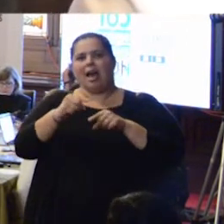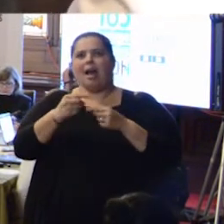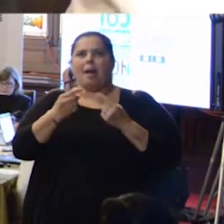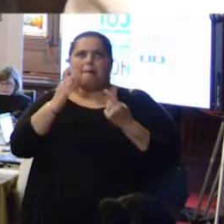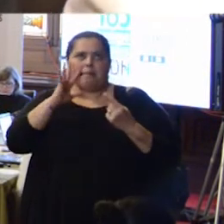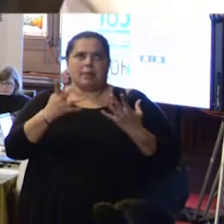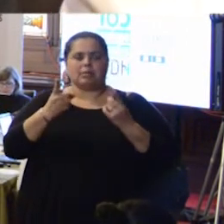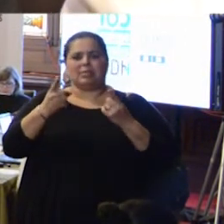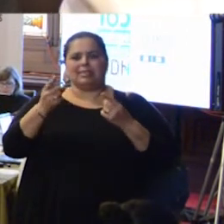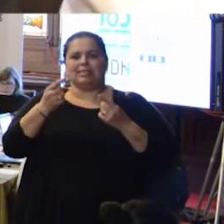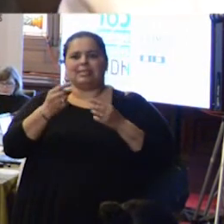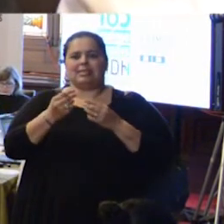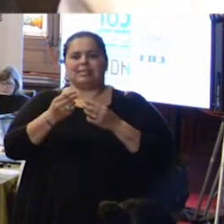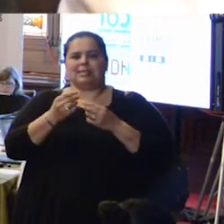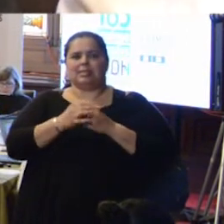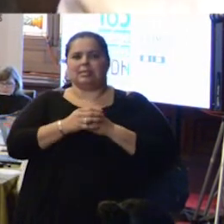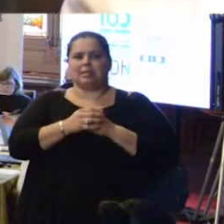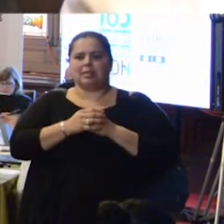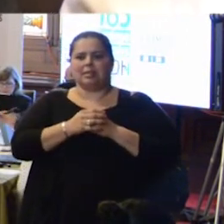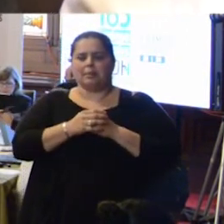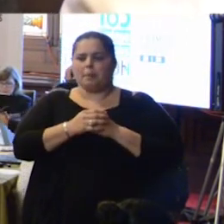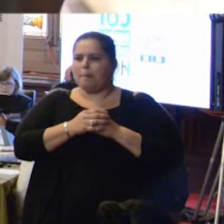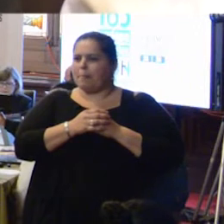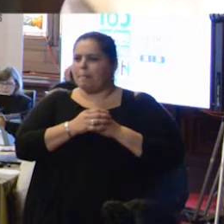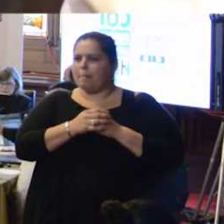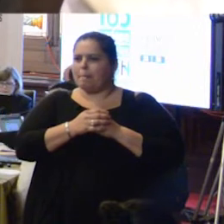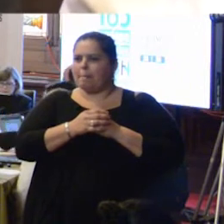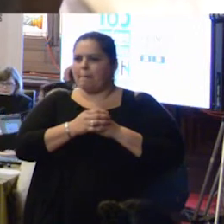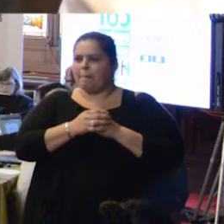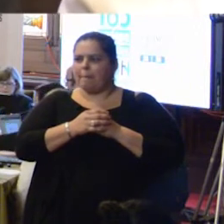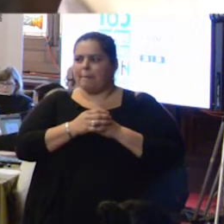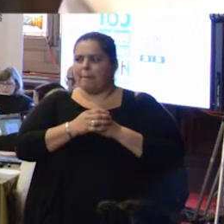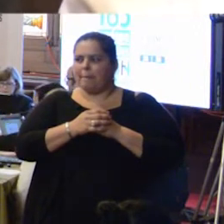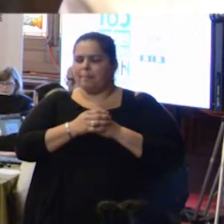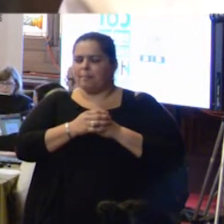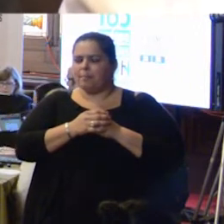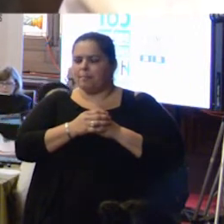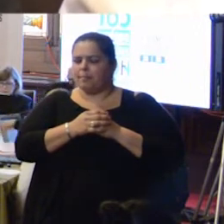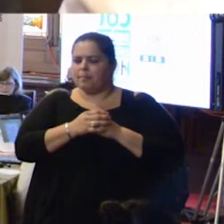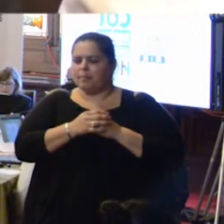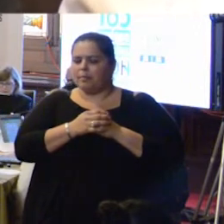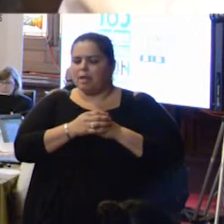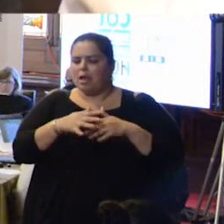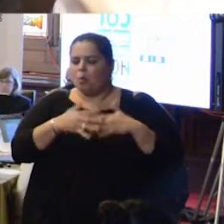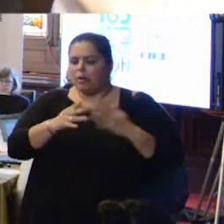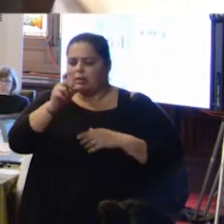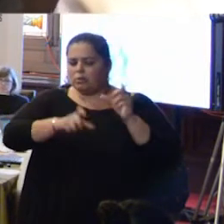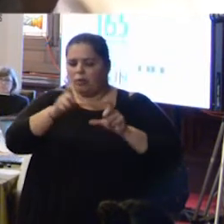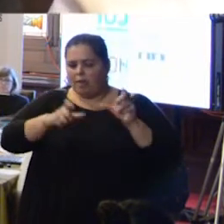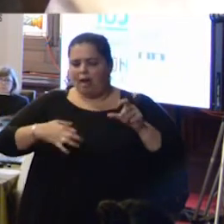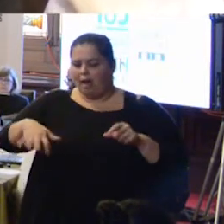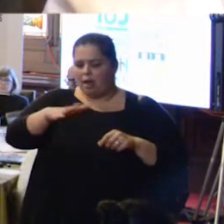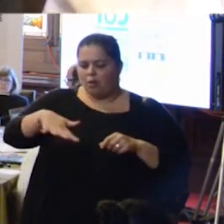de que atendamos problemas concretos que se deducen de un funcionamiento por otra parte también tradicional, cual es que cualquier ciudadano,